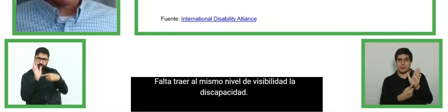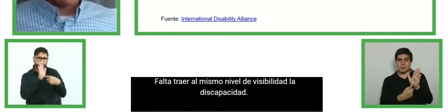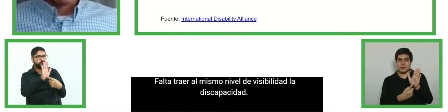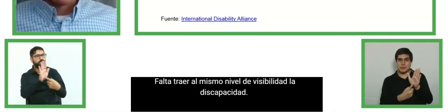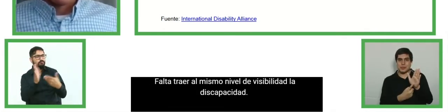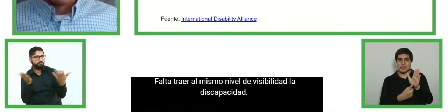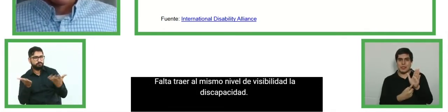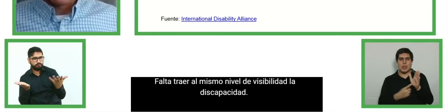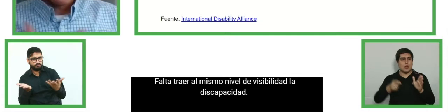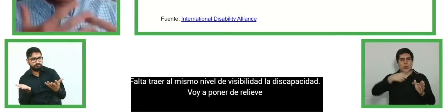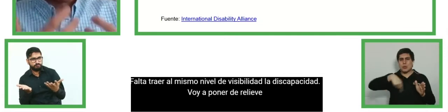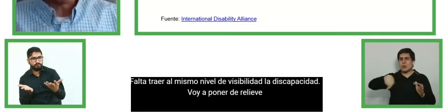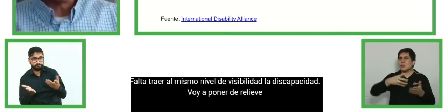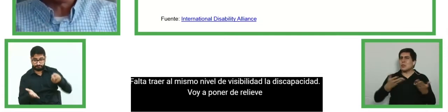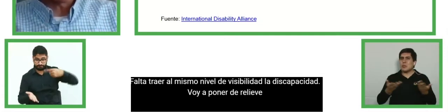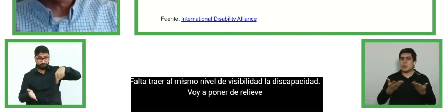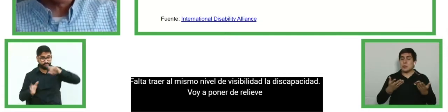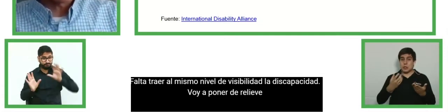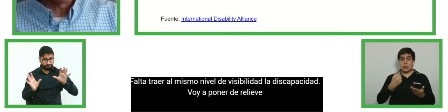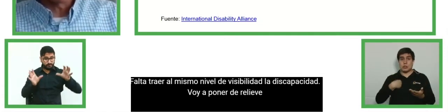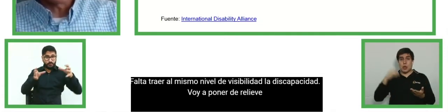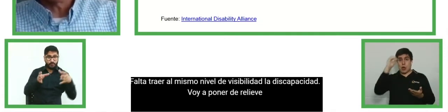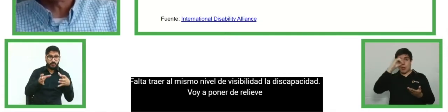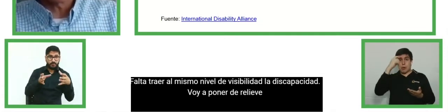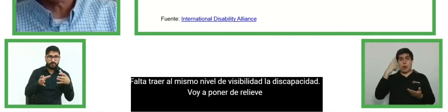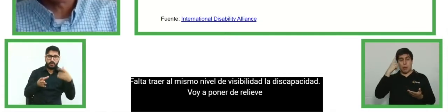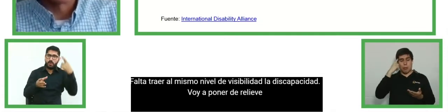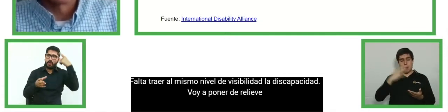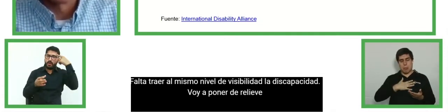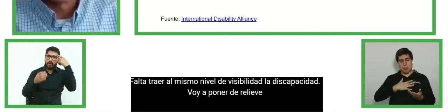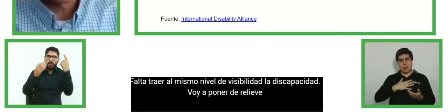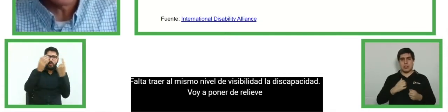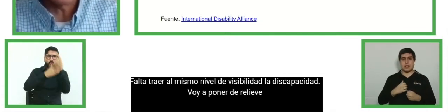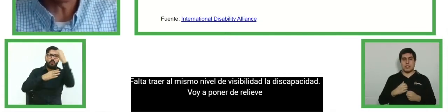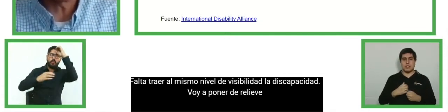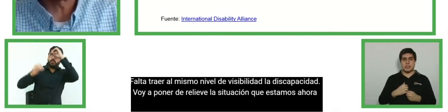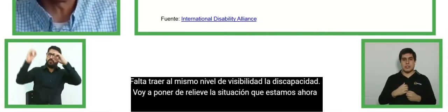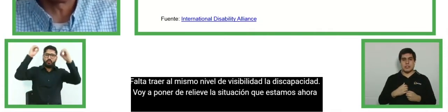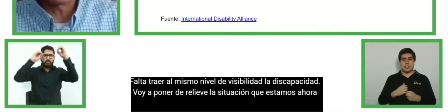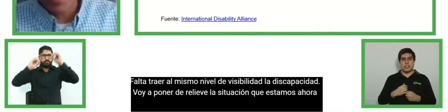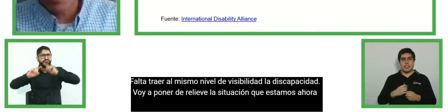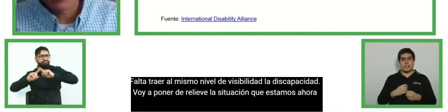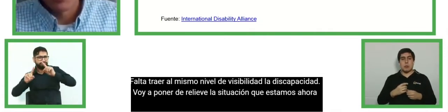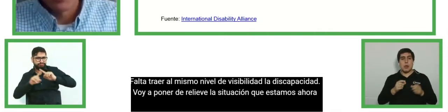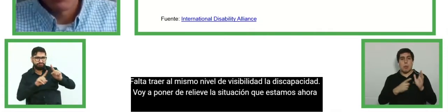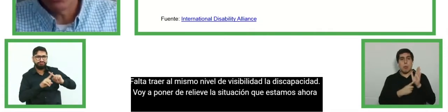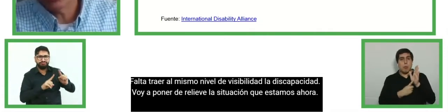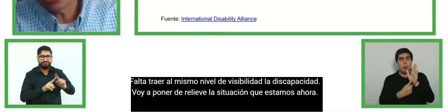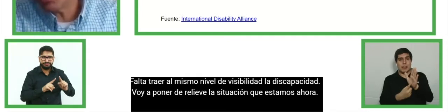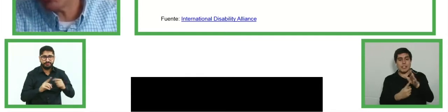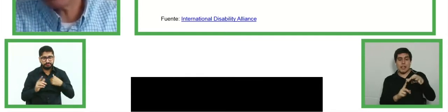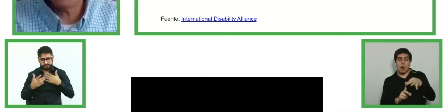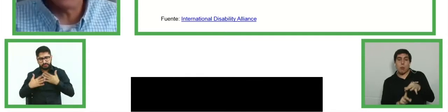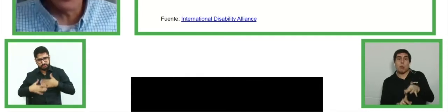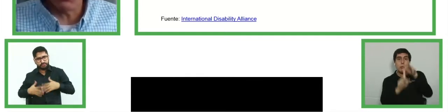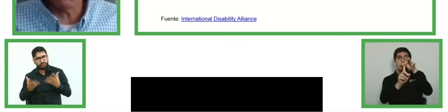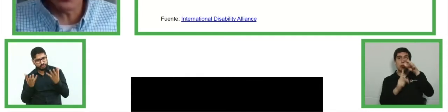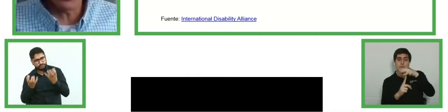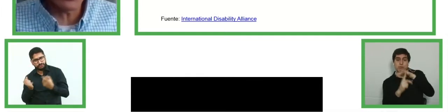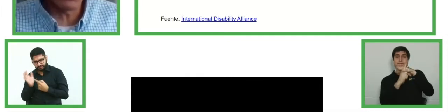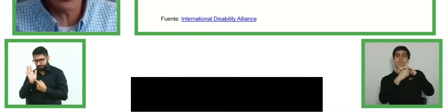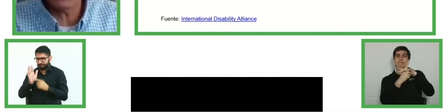ahora mismo, que desde mi punto de vista lo que ha hecho es sacar a la superficie pues, toda una serie